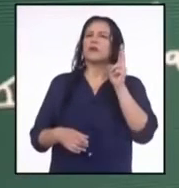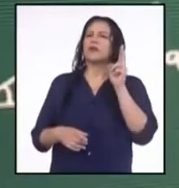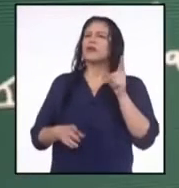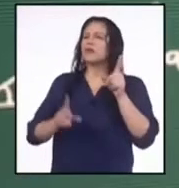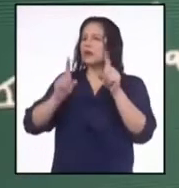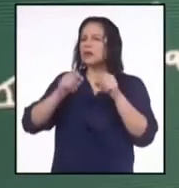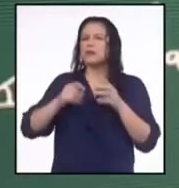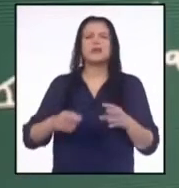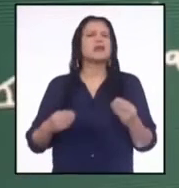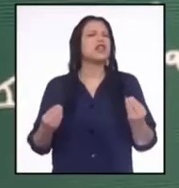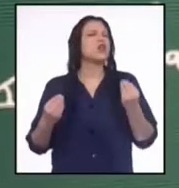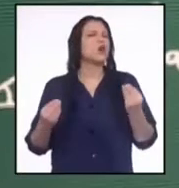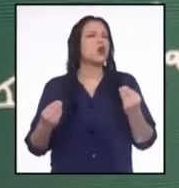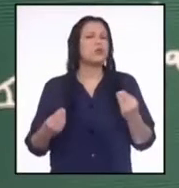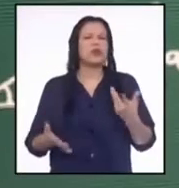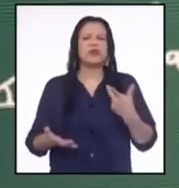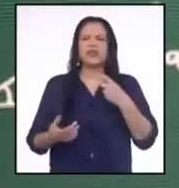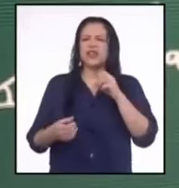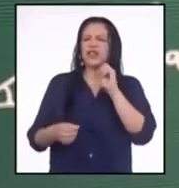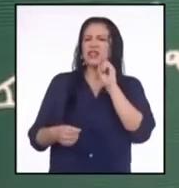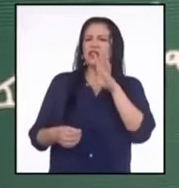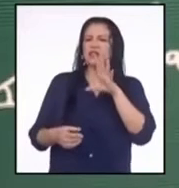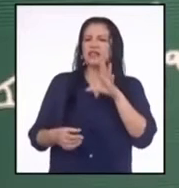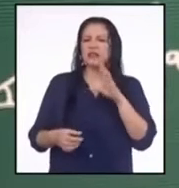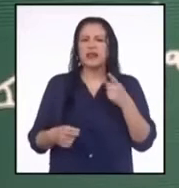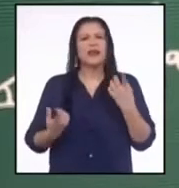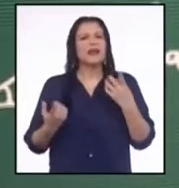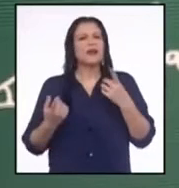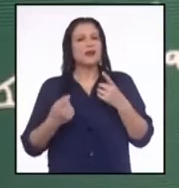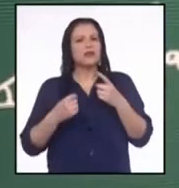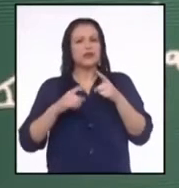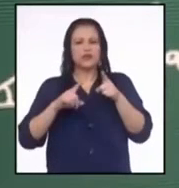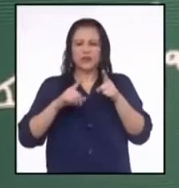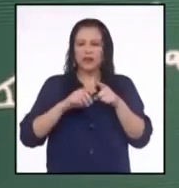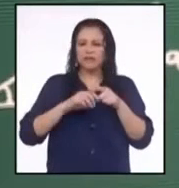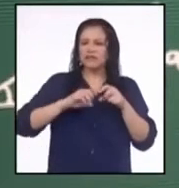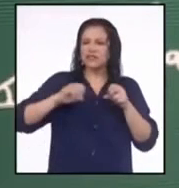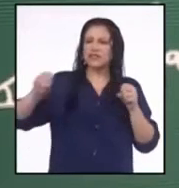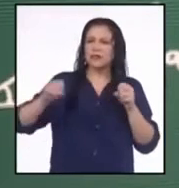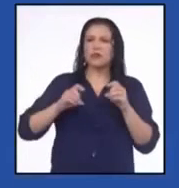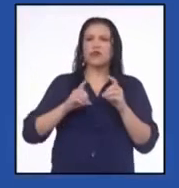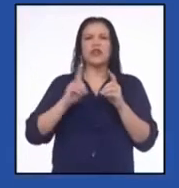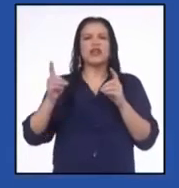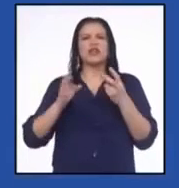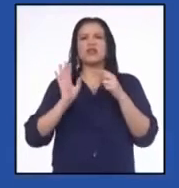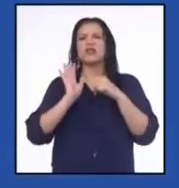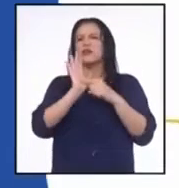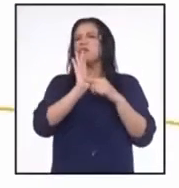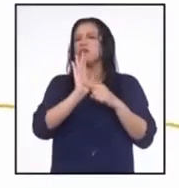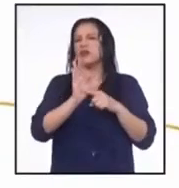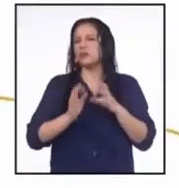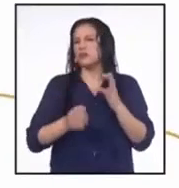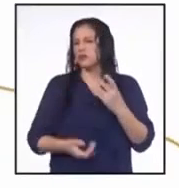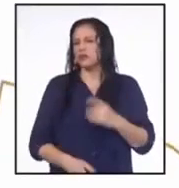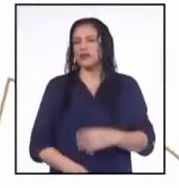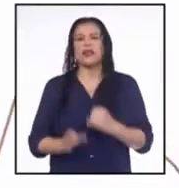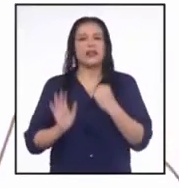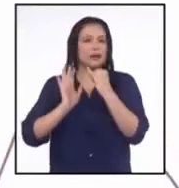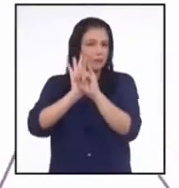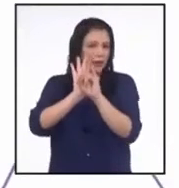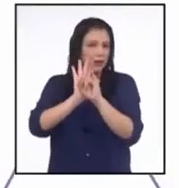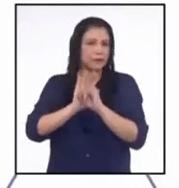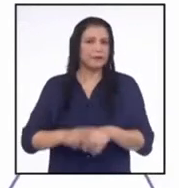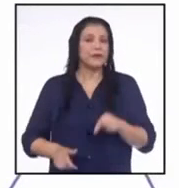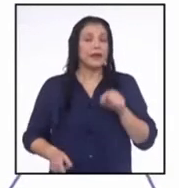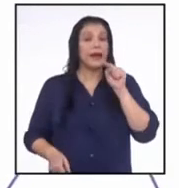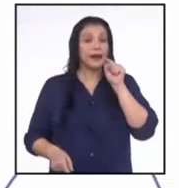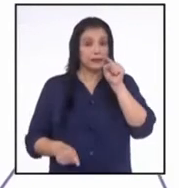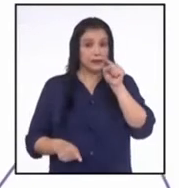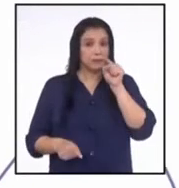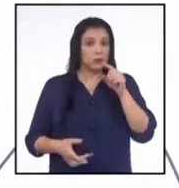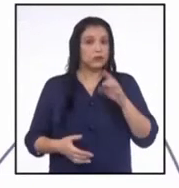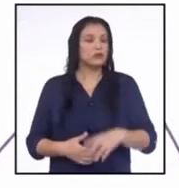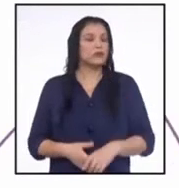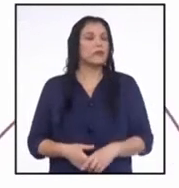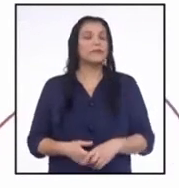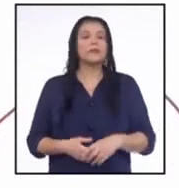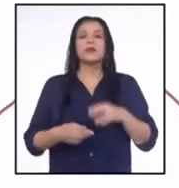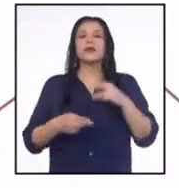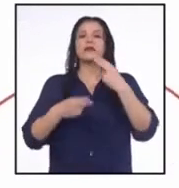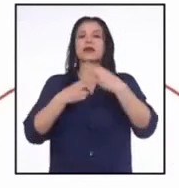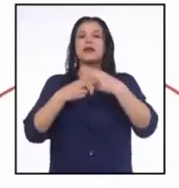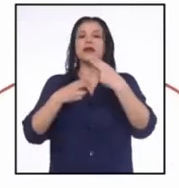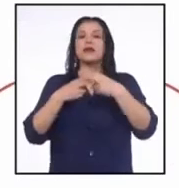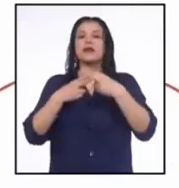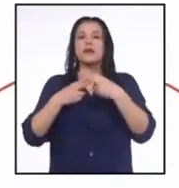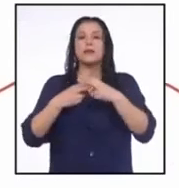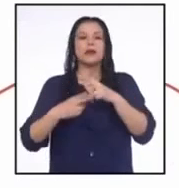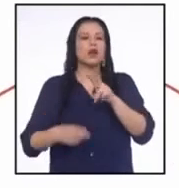Profesora, ¿y cómo se le conoce al punto que se encuentra al extremo derecho de la parábola que se mostró? A ese punto de la parábola se le